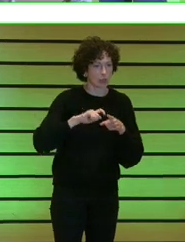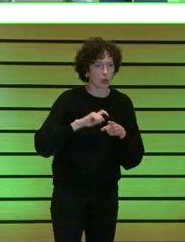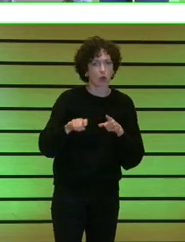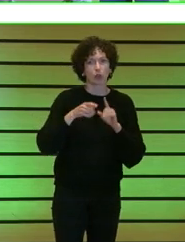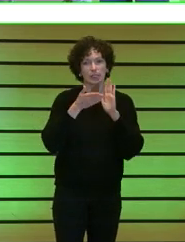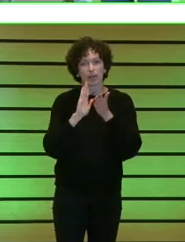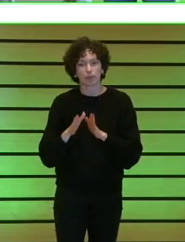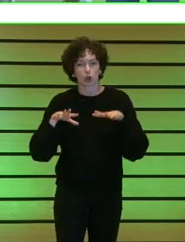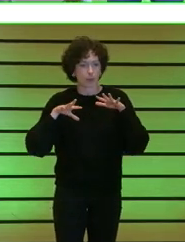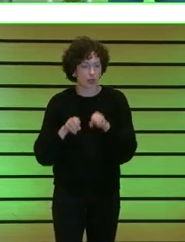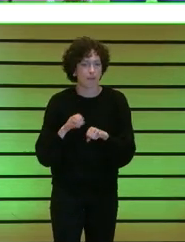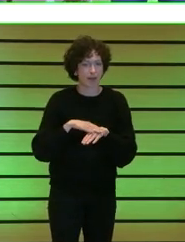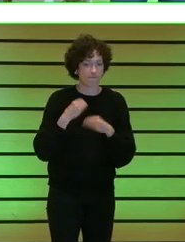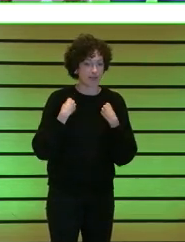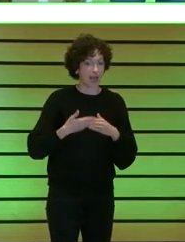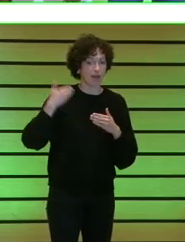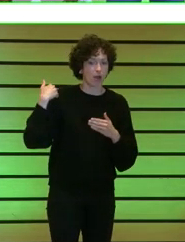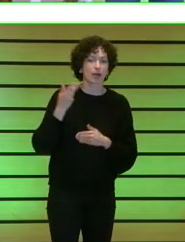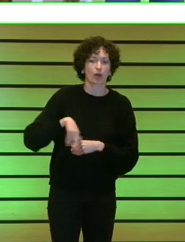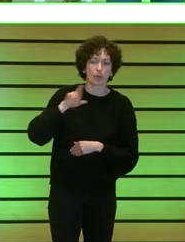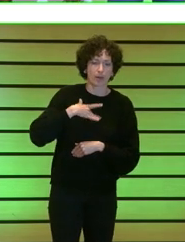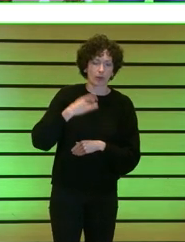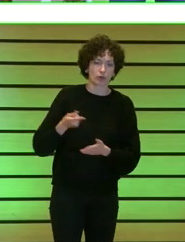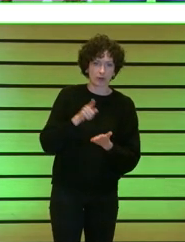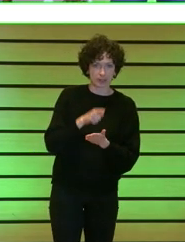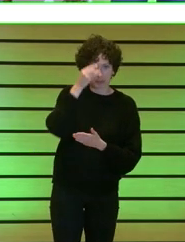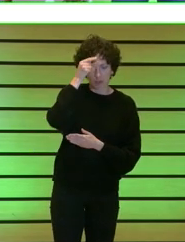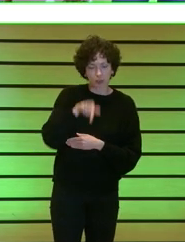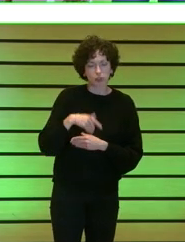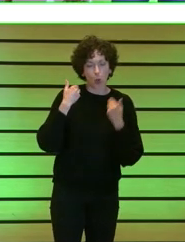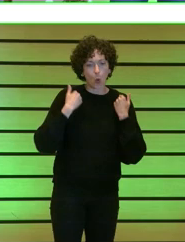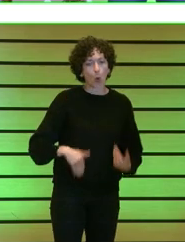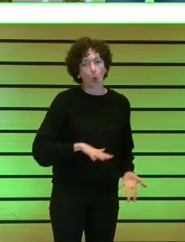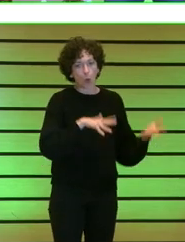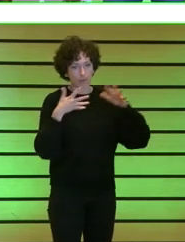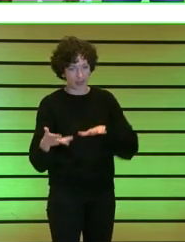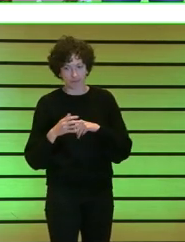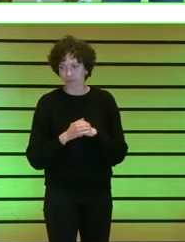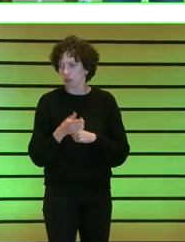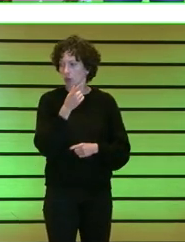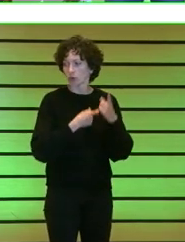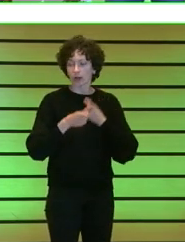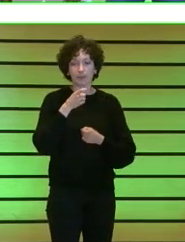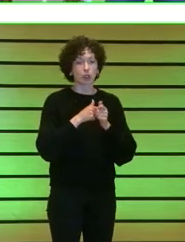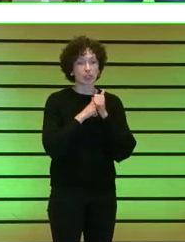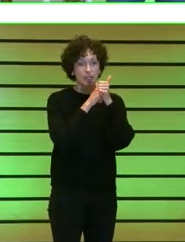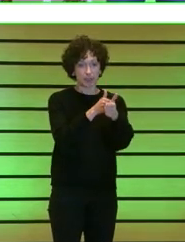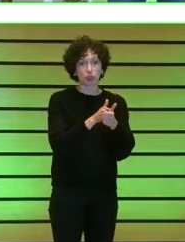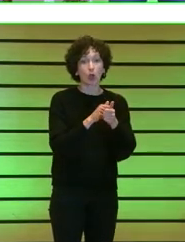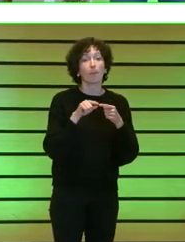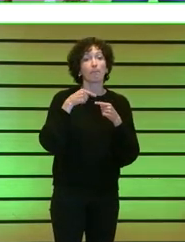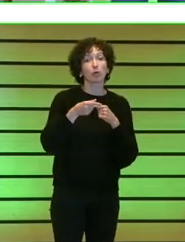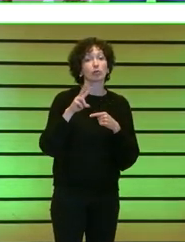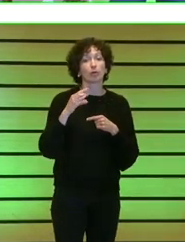recuperar su vida anterior y eso es lo que también nos parece que es humanización esta es la consulta de seguimiento por sucios parecerá tan normal